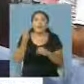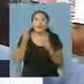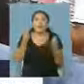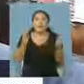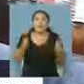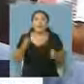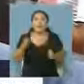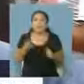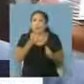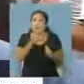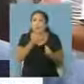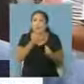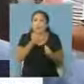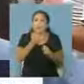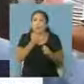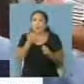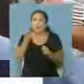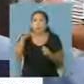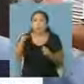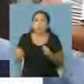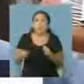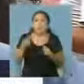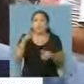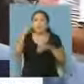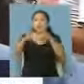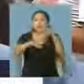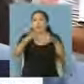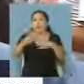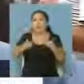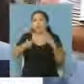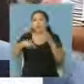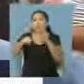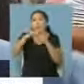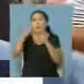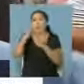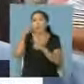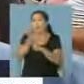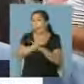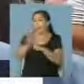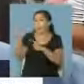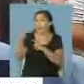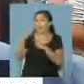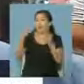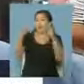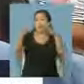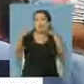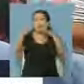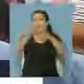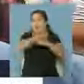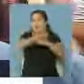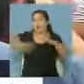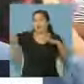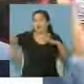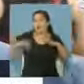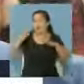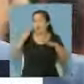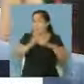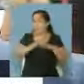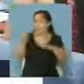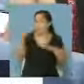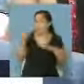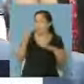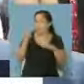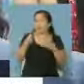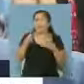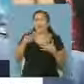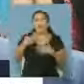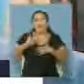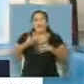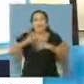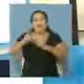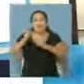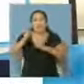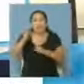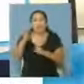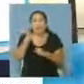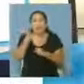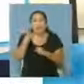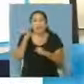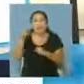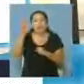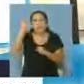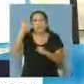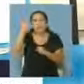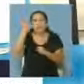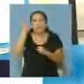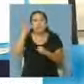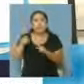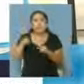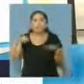los que andaban indecisos y con los que votaron a favor. Los carteles están hoy en Casa de Gobierno acá en la provincia, fielmente defendiendo y haciéndoles